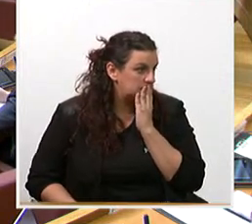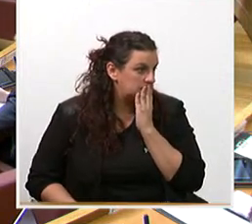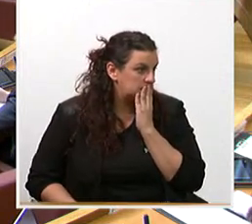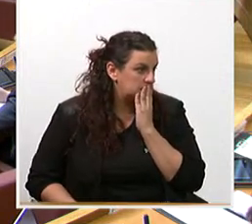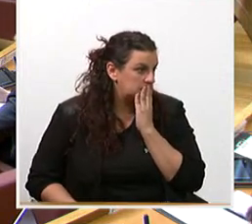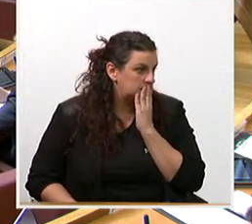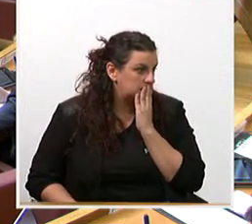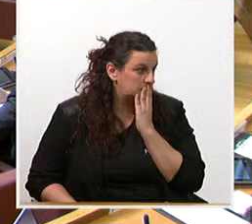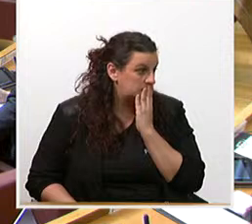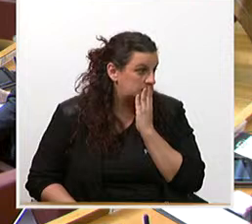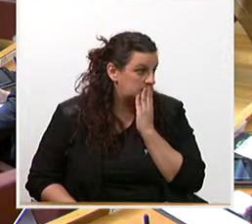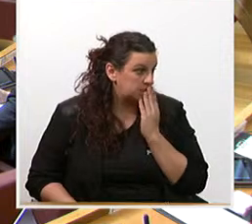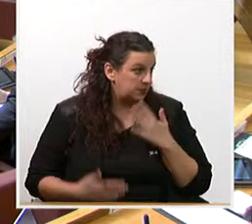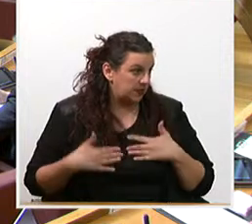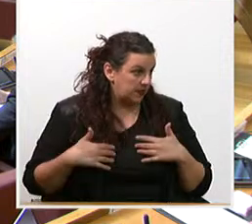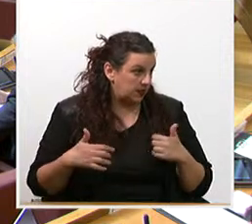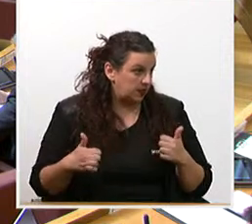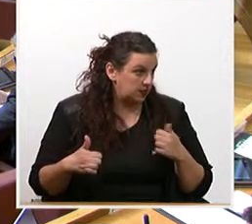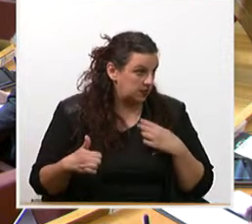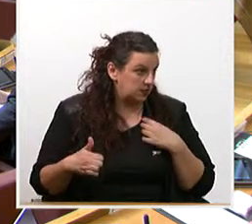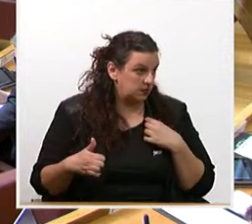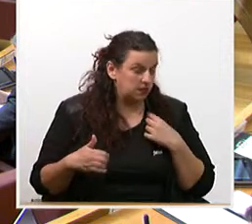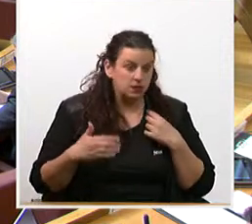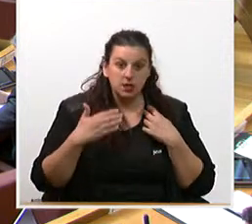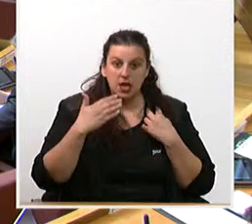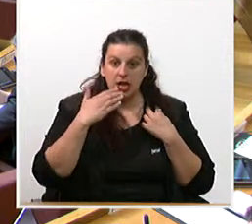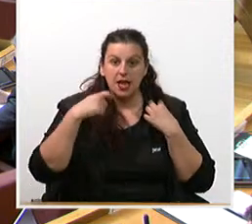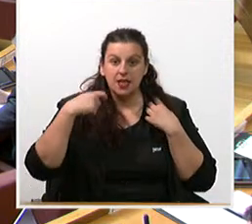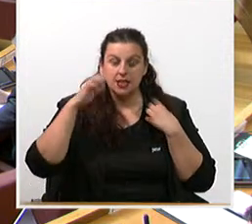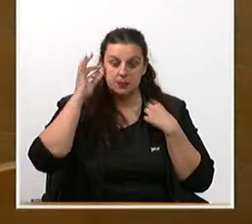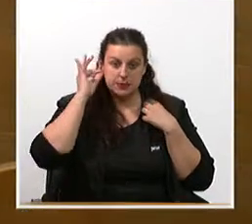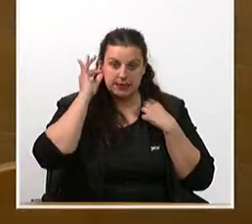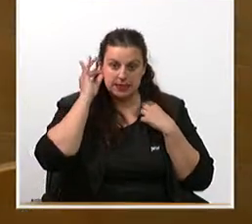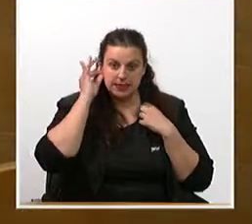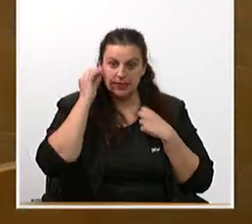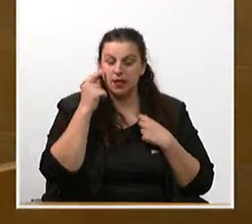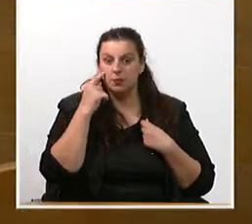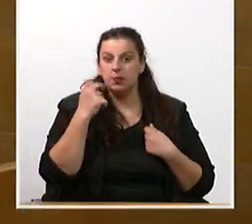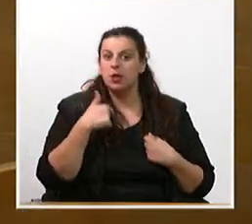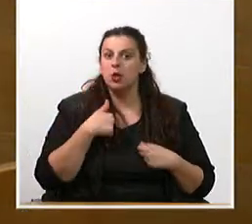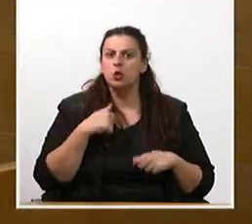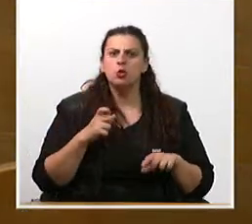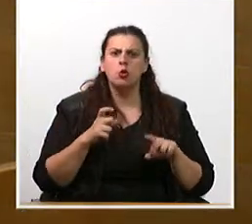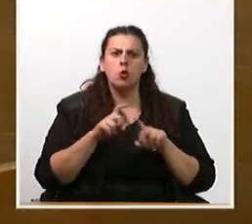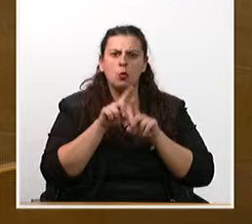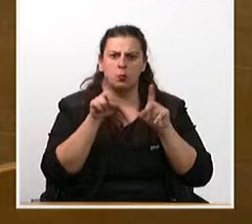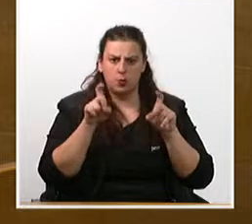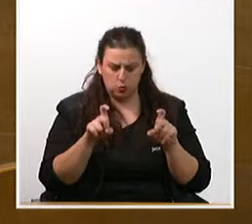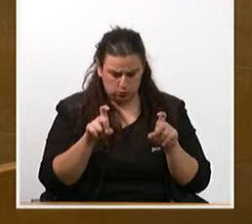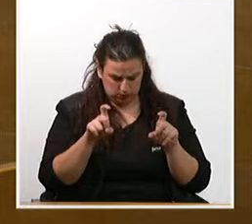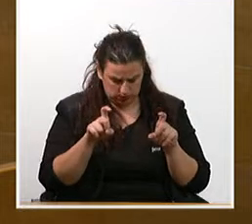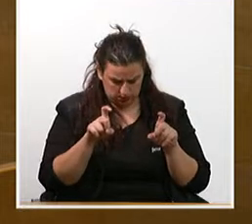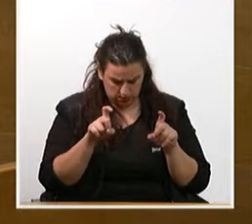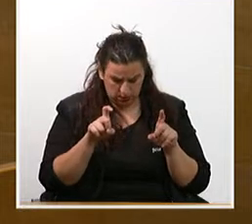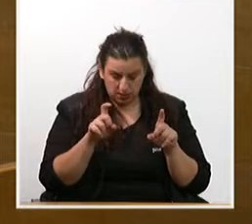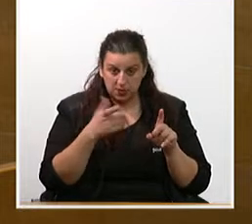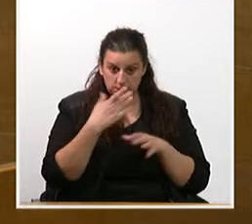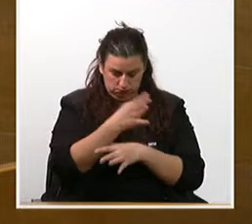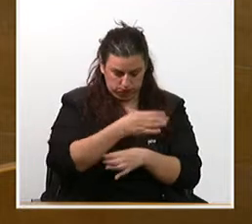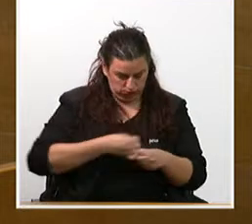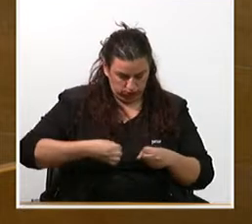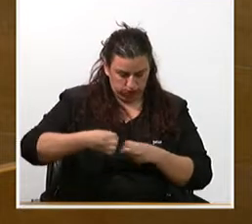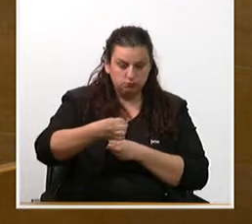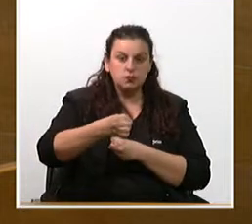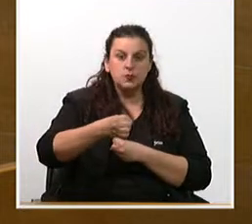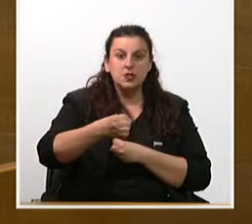Cuando quiera señor Sí gracias señora presidenta señor Loren Mire yo le voy a hacer una pregunta qué Hubieran hecho ustedes